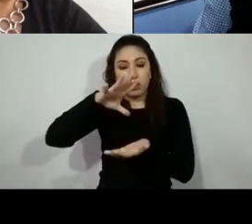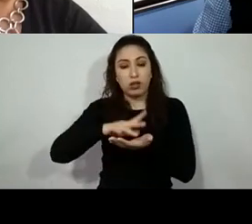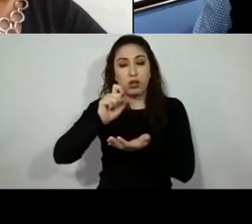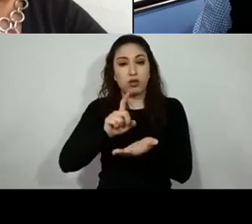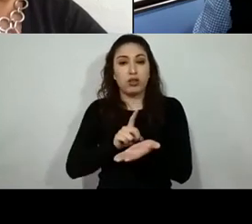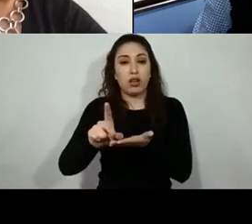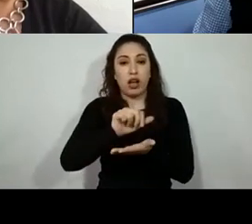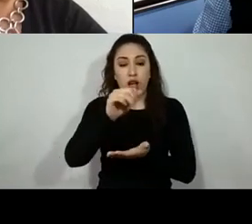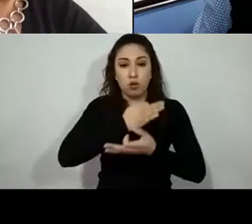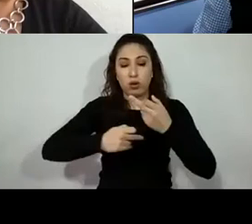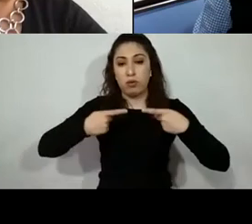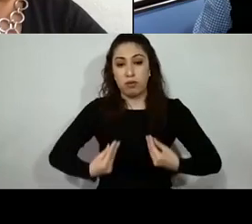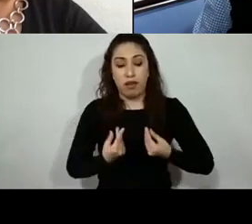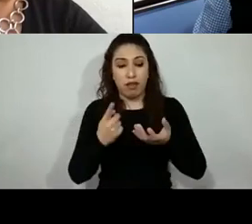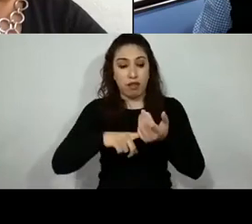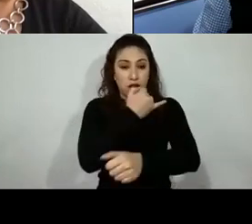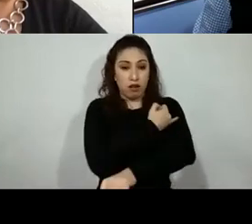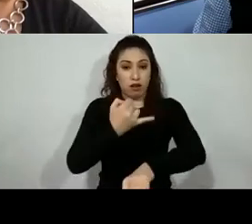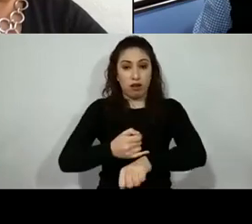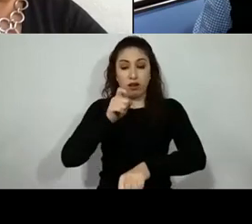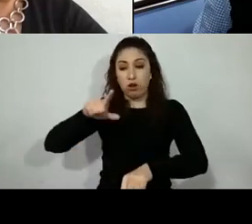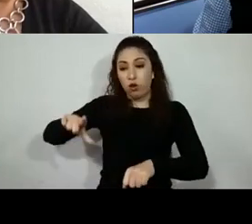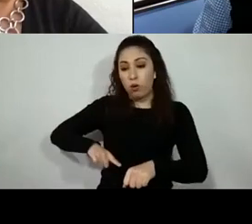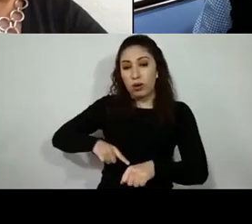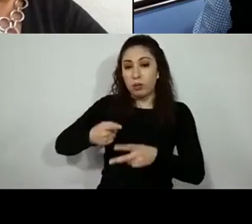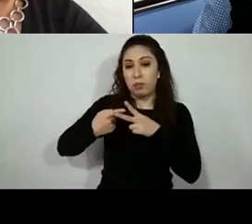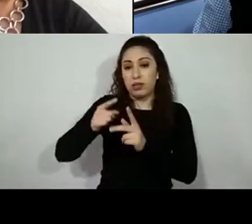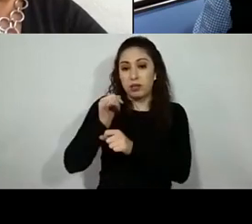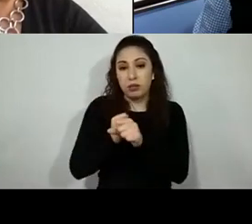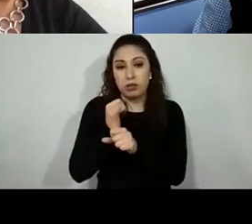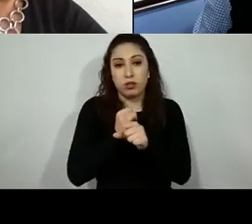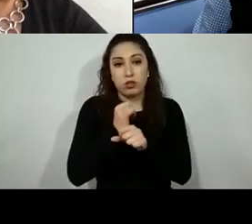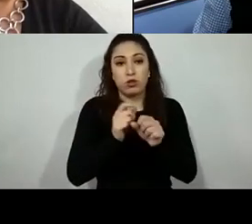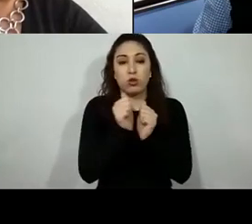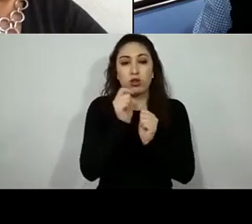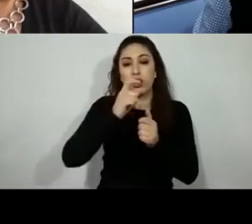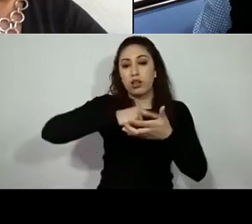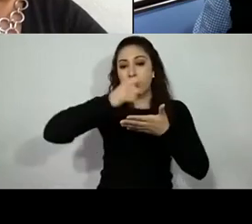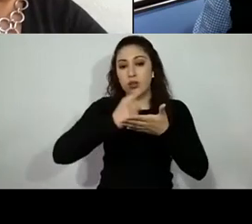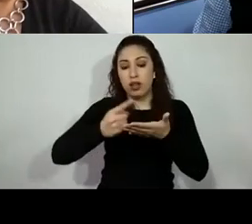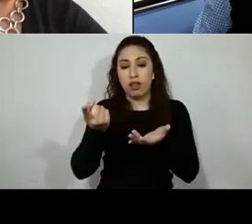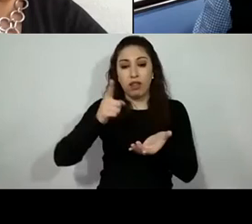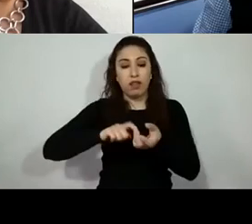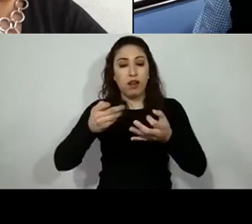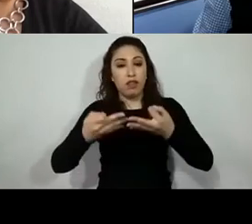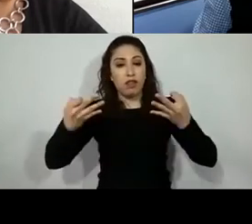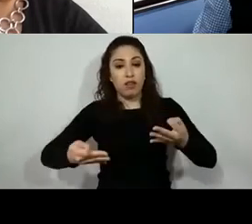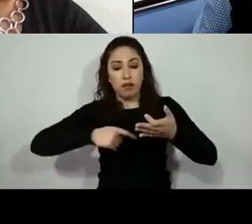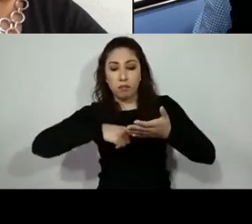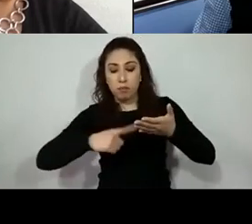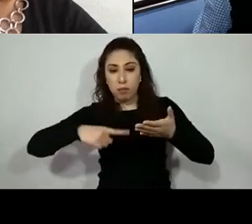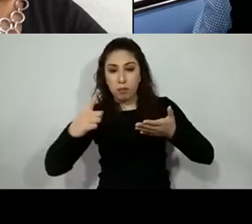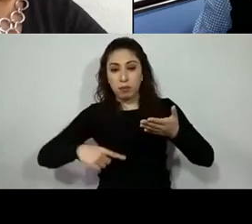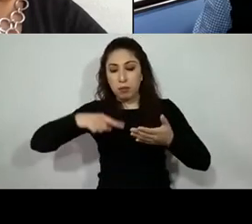iztapalapenses que el gobierno realice estudios detallados de las grietas del subsuelo, de manera que pueda haber una